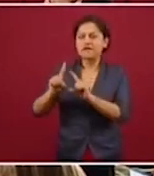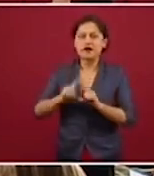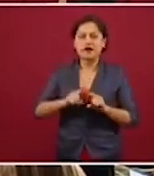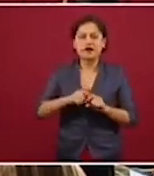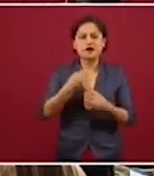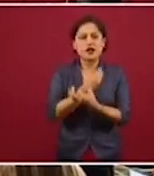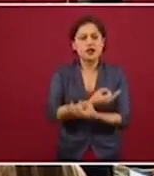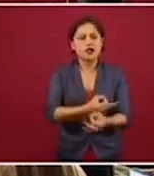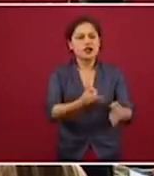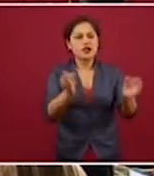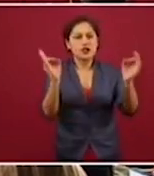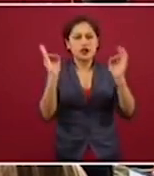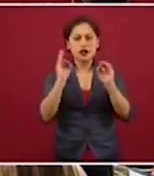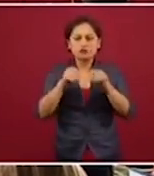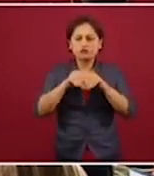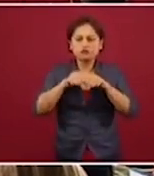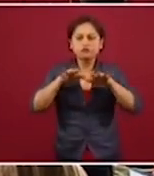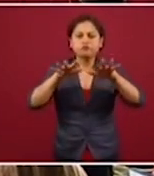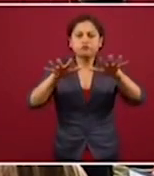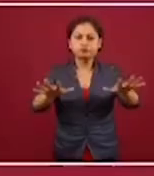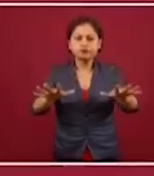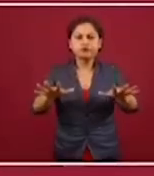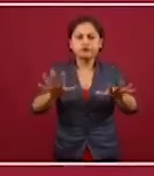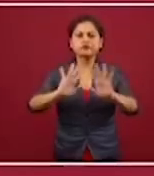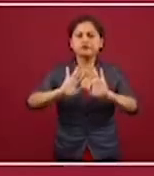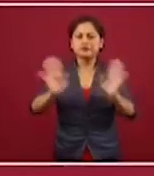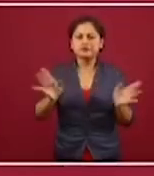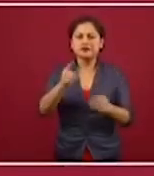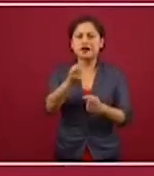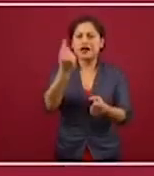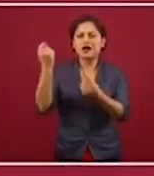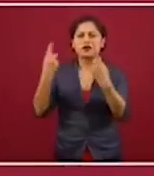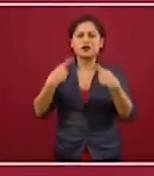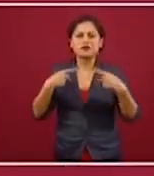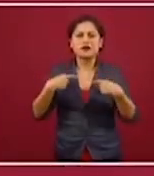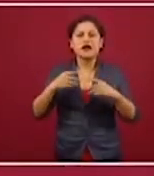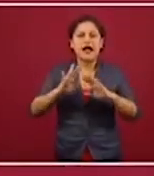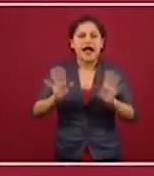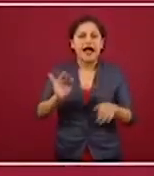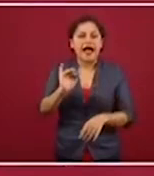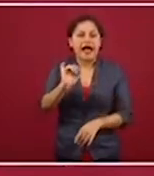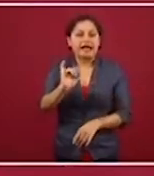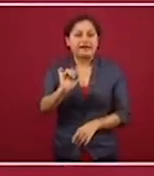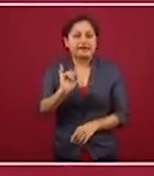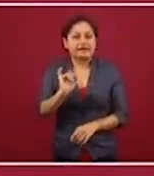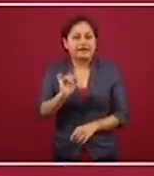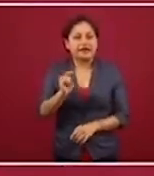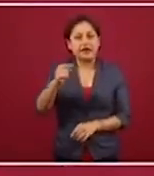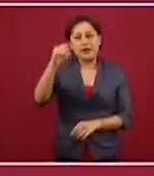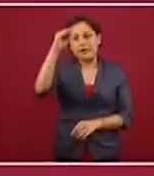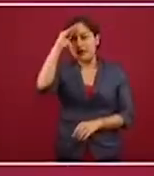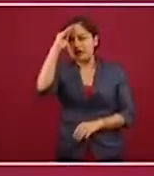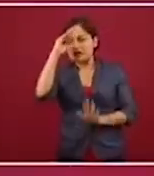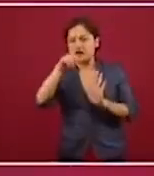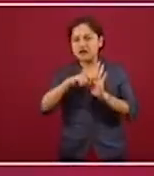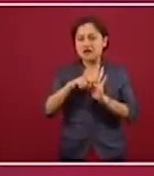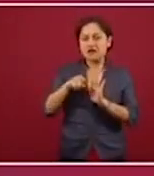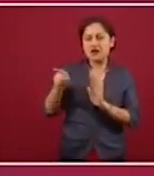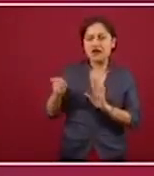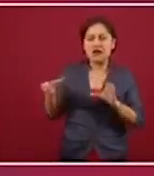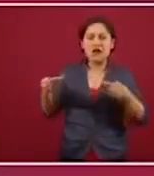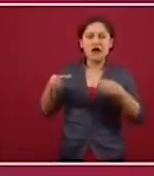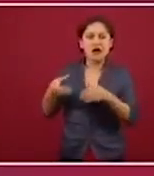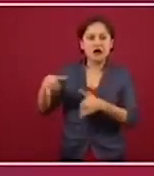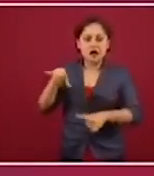nos extraña sale cada epidemia que existe las teorías conspirativas de que este virus fue creado a propósito en un laboratorio